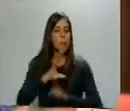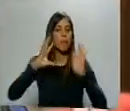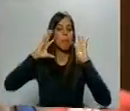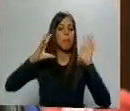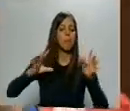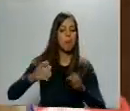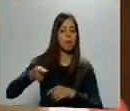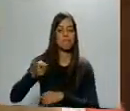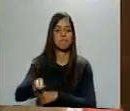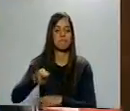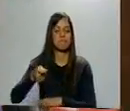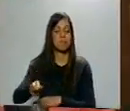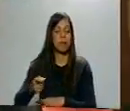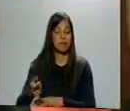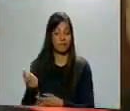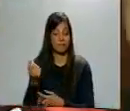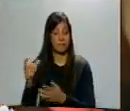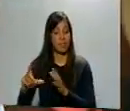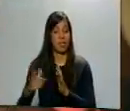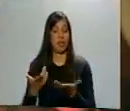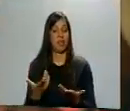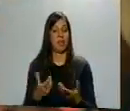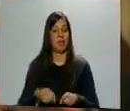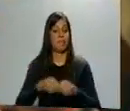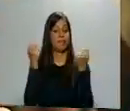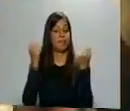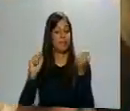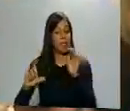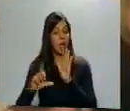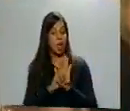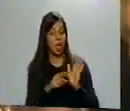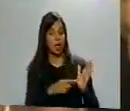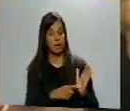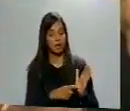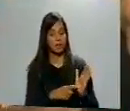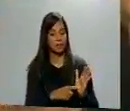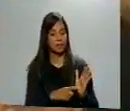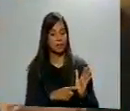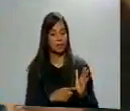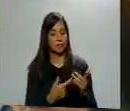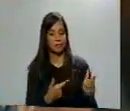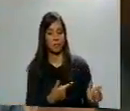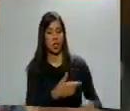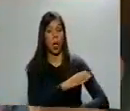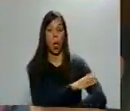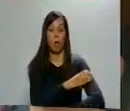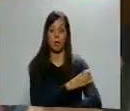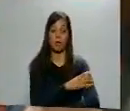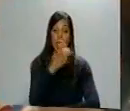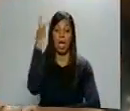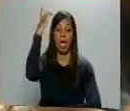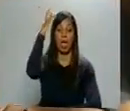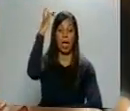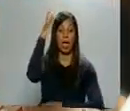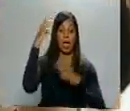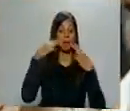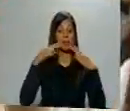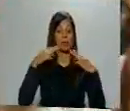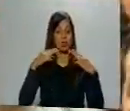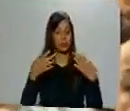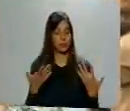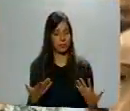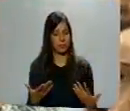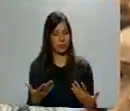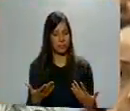Eso viola ese deber constitucional. Y sin embargo, después quieren presentarse, y de paso, bueno, participan también de